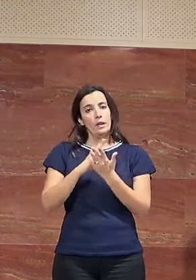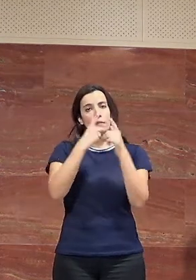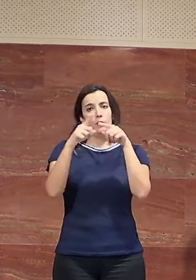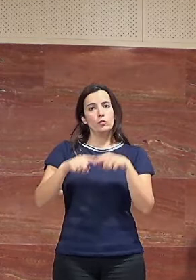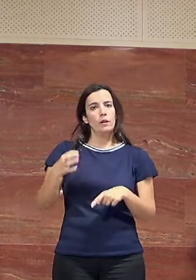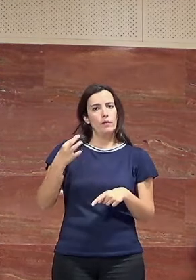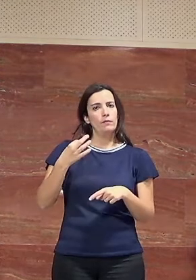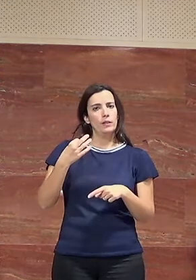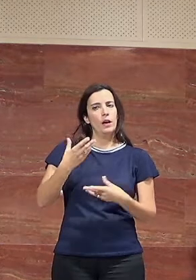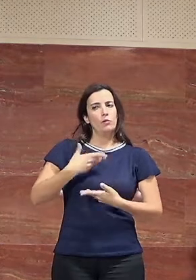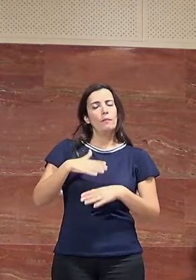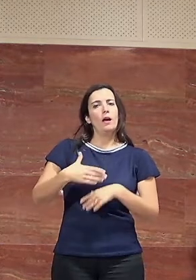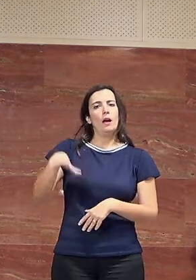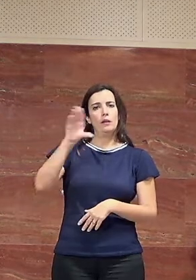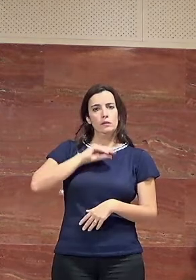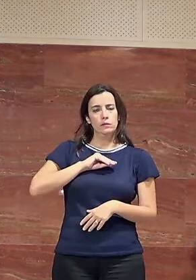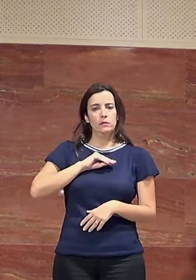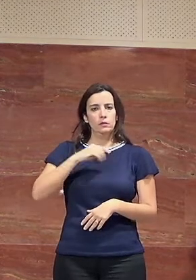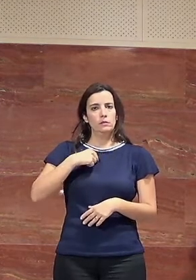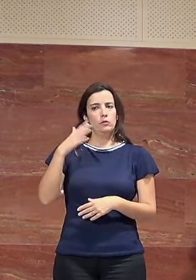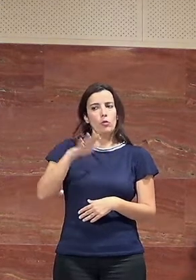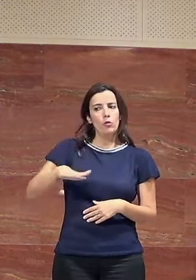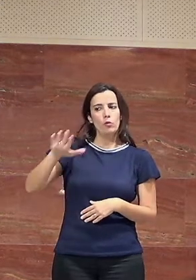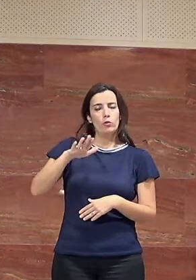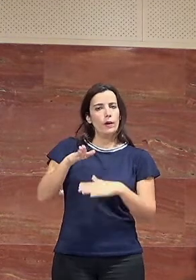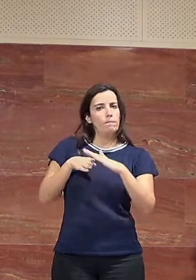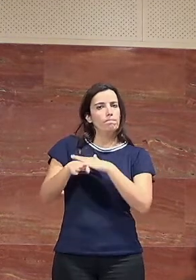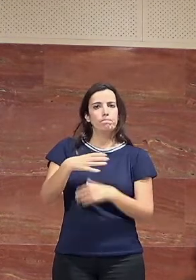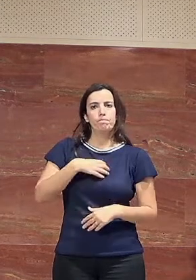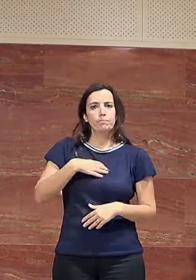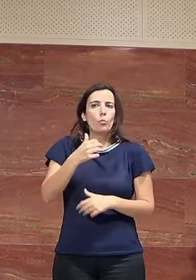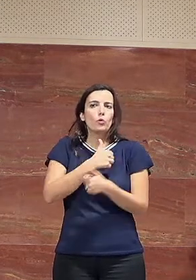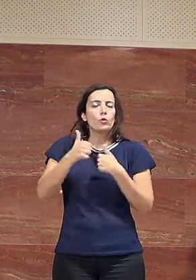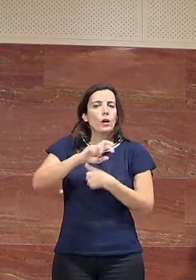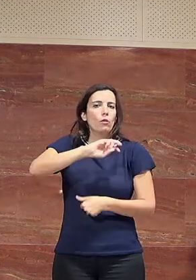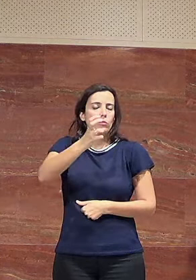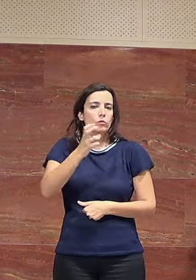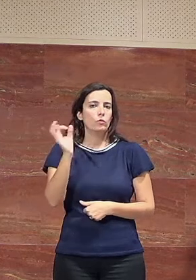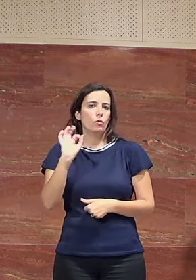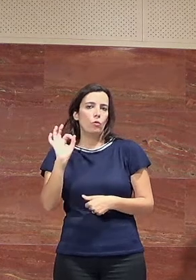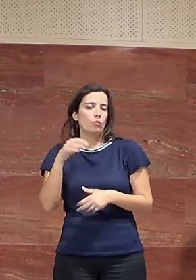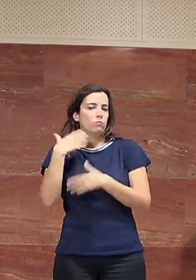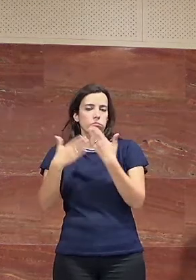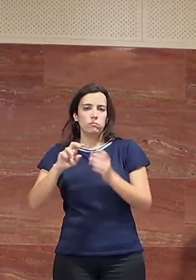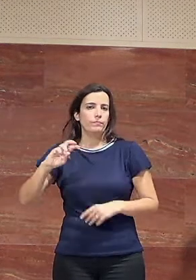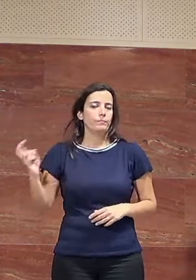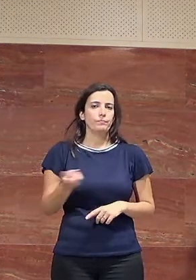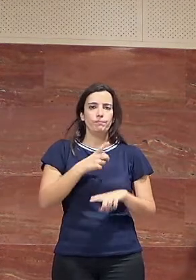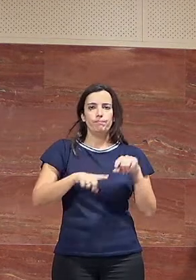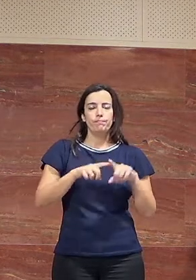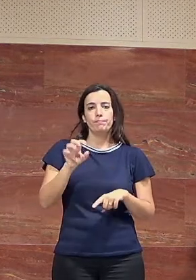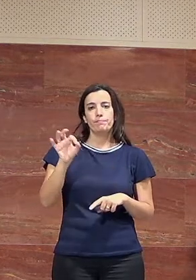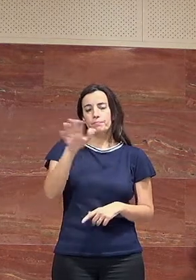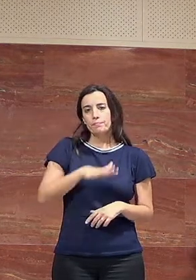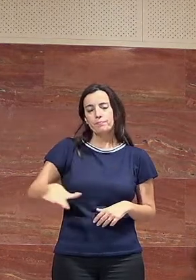interpretar que estamos entrando en zonas con algún tipo de prioridad, o en zonas de calmado del tráfico, o en zonas con